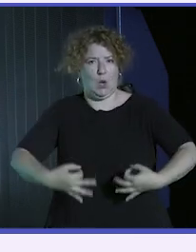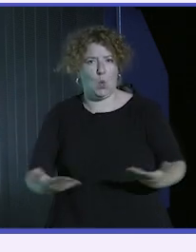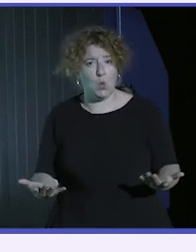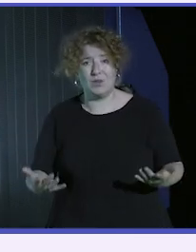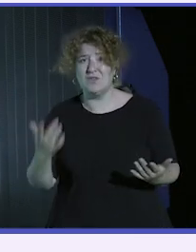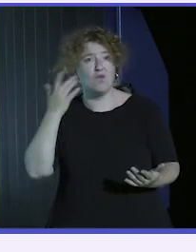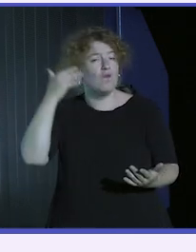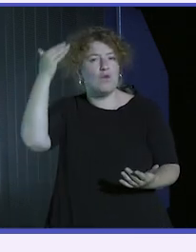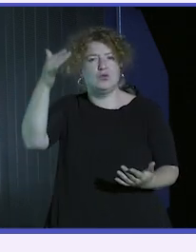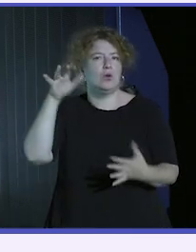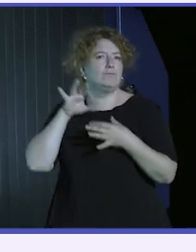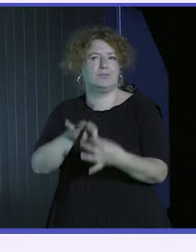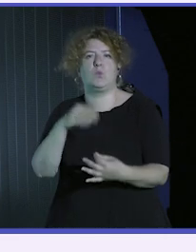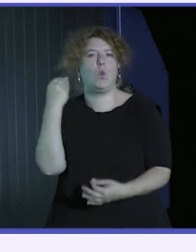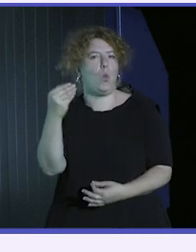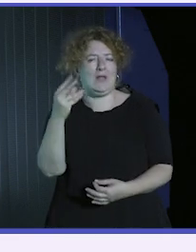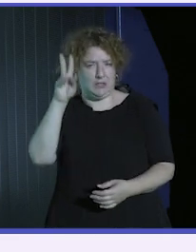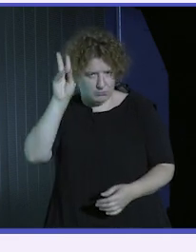es cuántico.